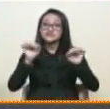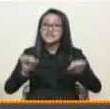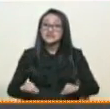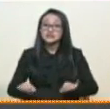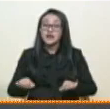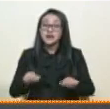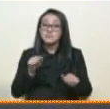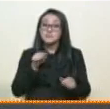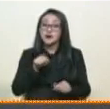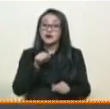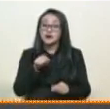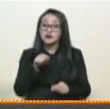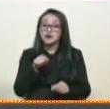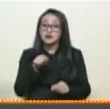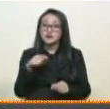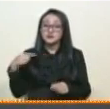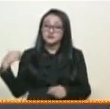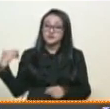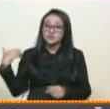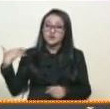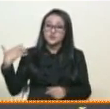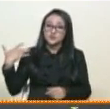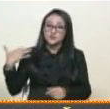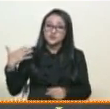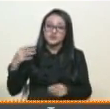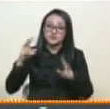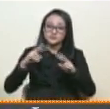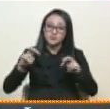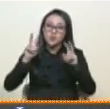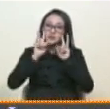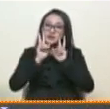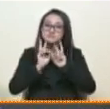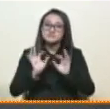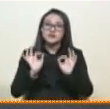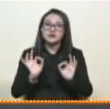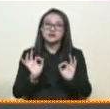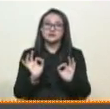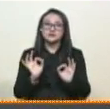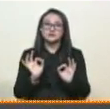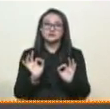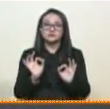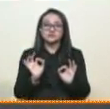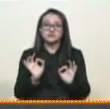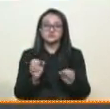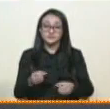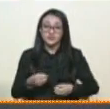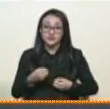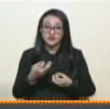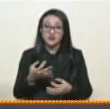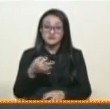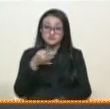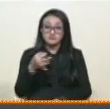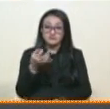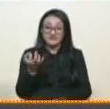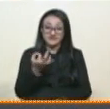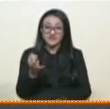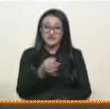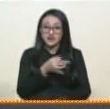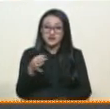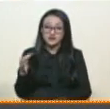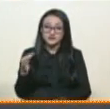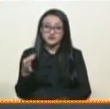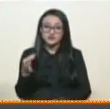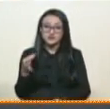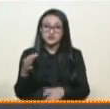el tiempo, va depurándose, por decirlo de alguna manera. Esa es la garantía de que efectivamente todo lo que